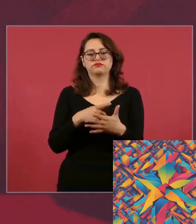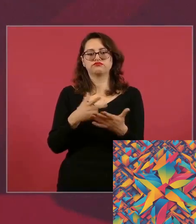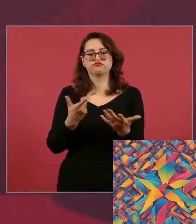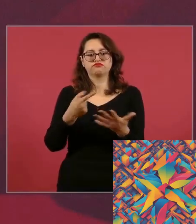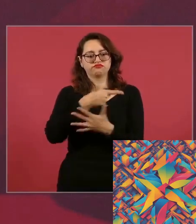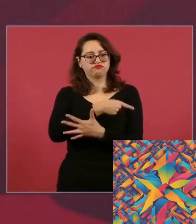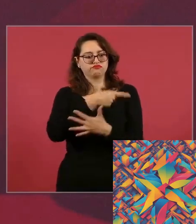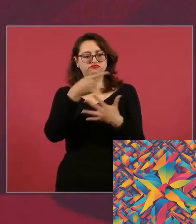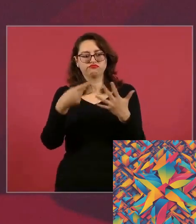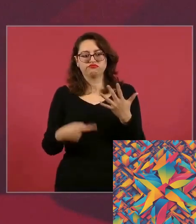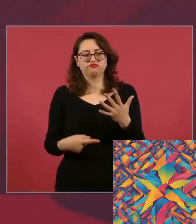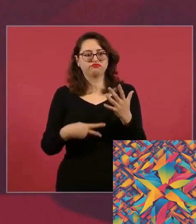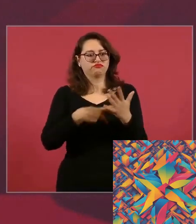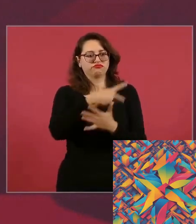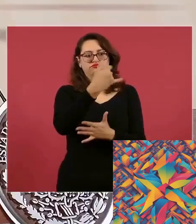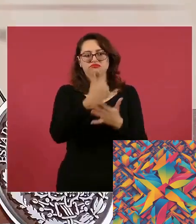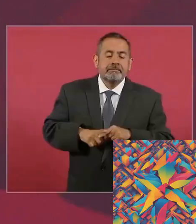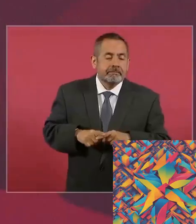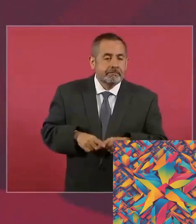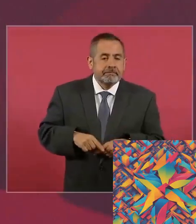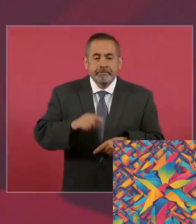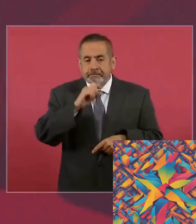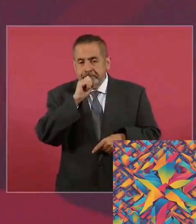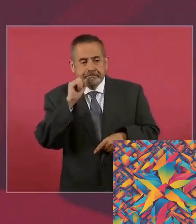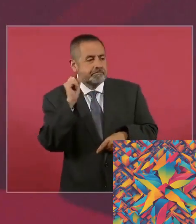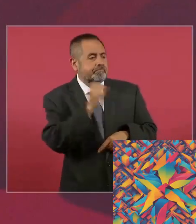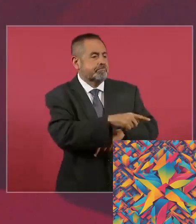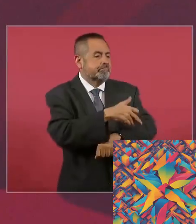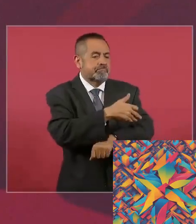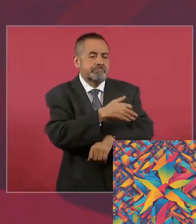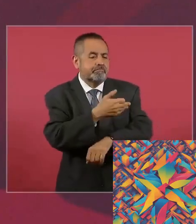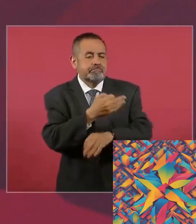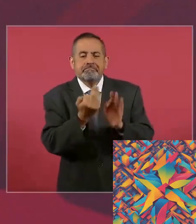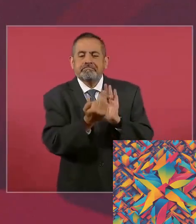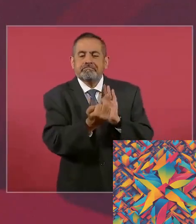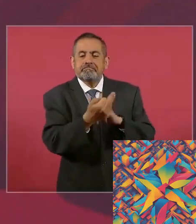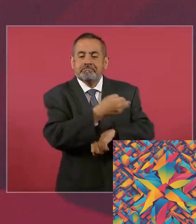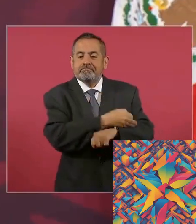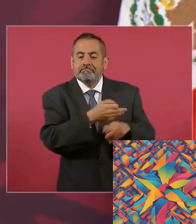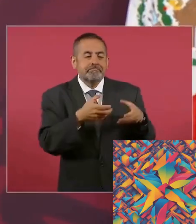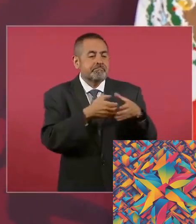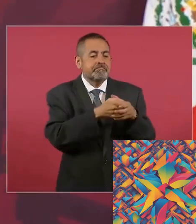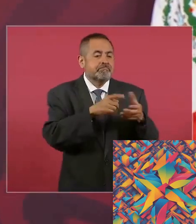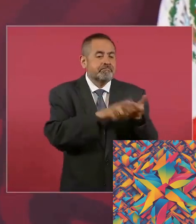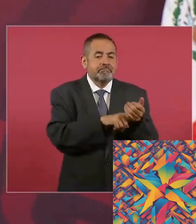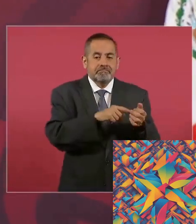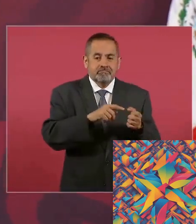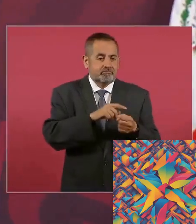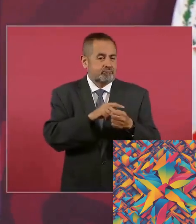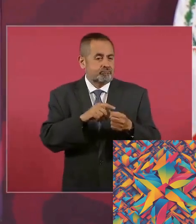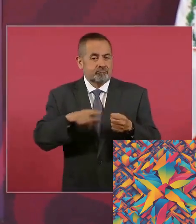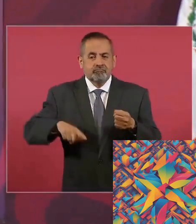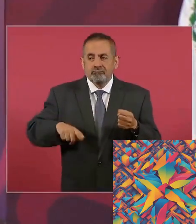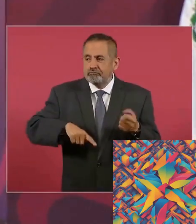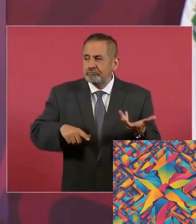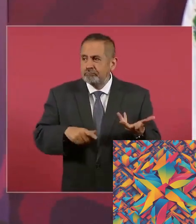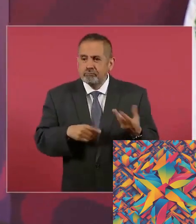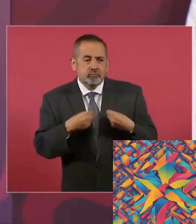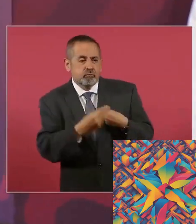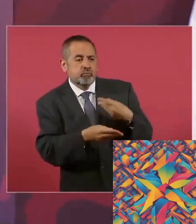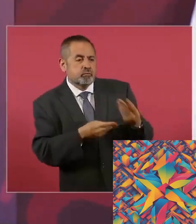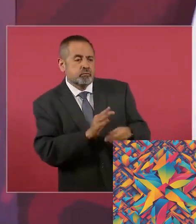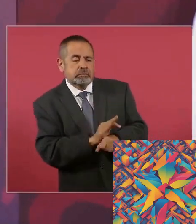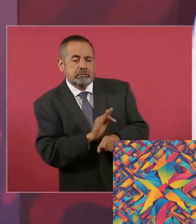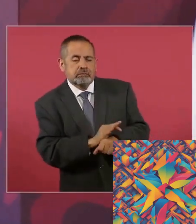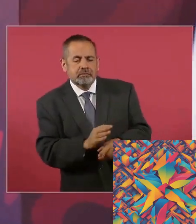actuaciones. Además, tendremos el privilegio de contar con la presentación de Yaritza y su esencia, una agrupación a la que el presidente